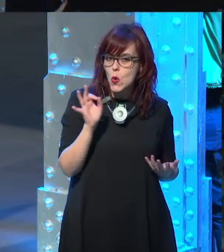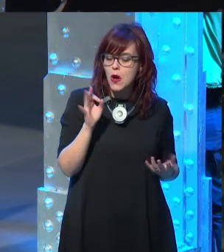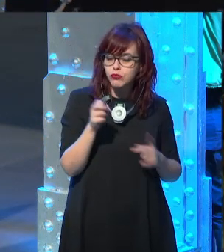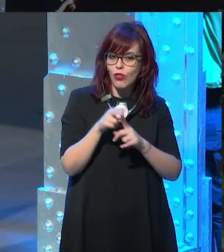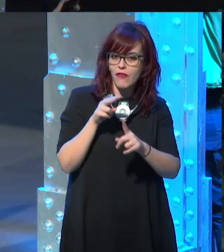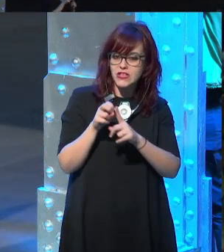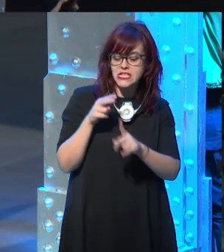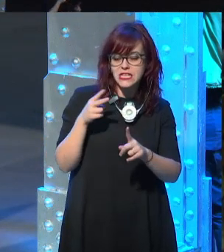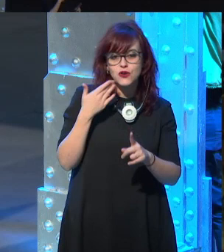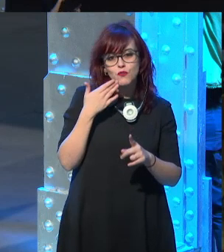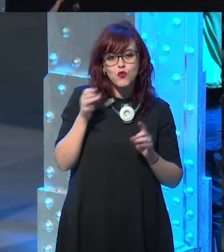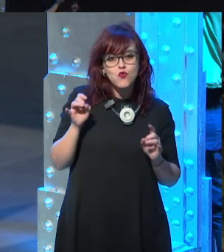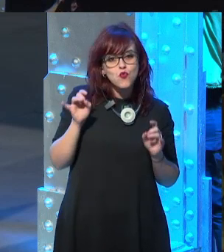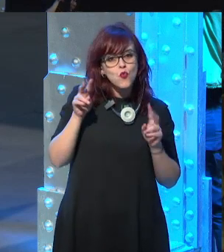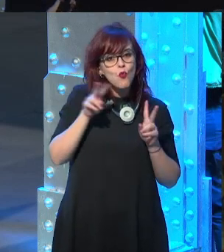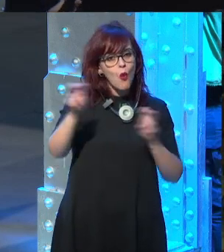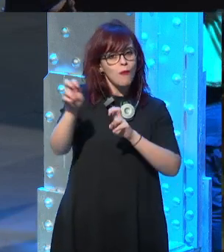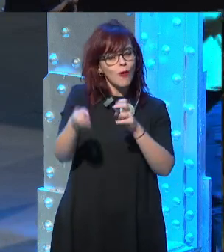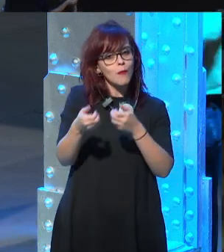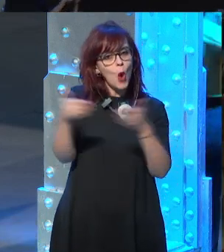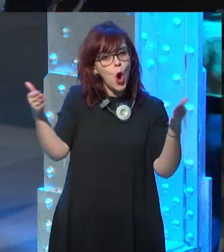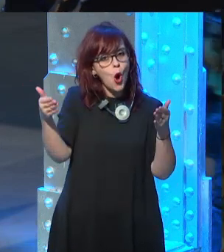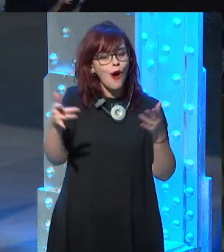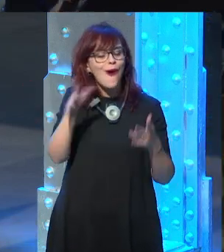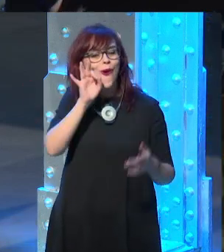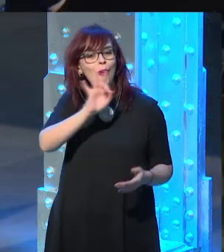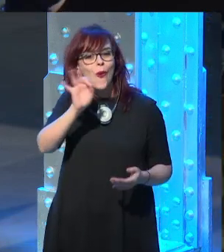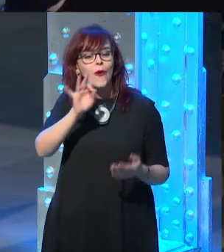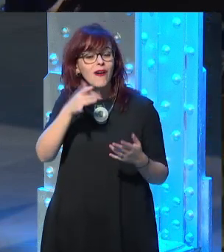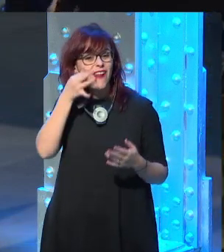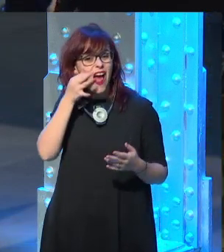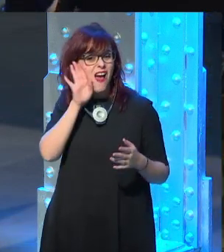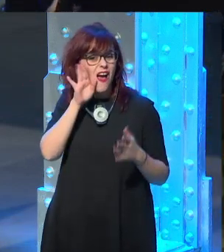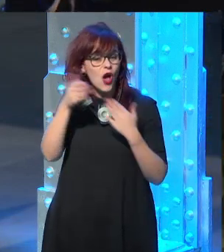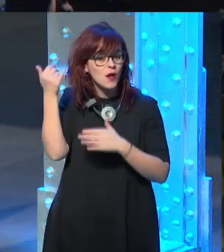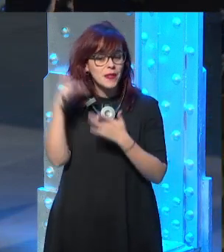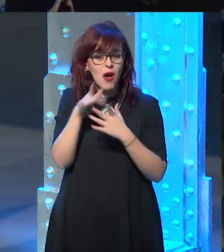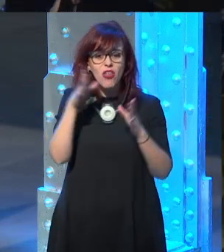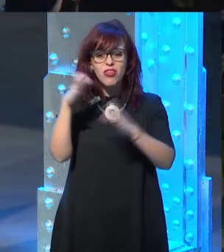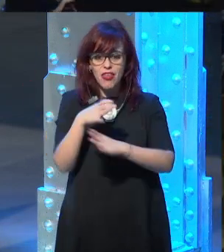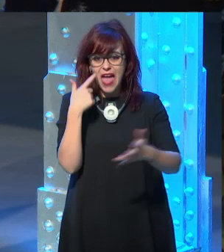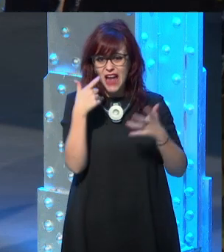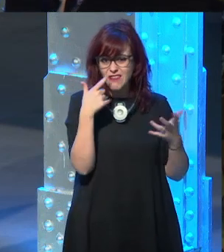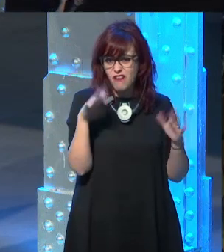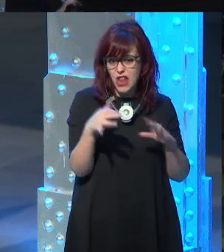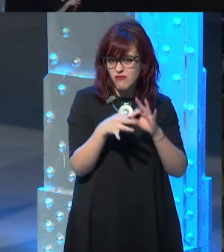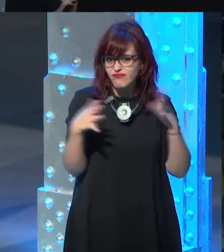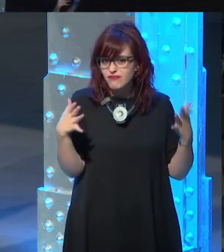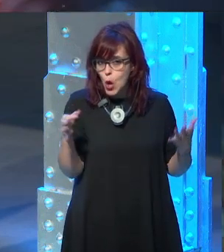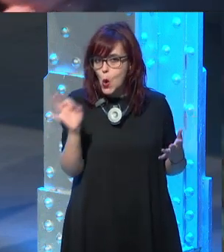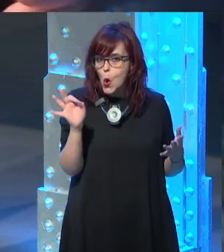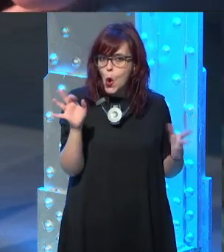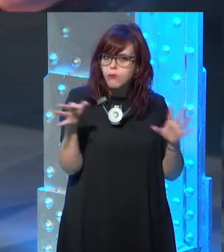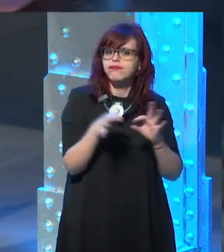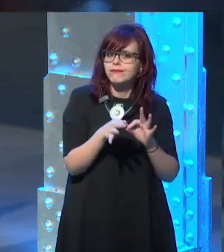puntos de vista que antes no teníais? ¿O en realidad, como comentaba antes, ciencia y arte no tienen en realidad